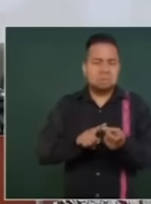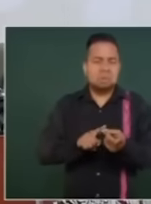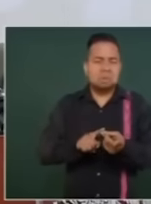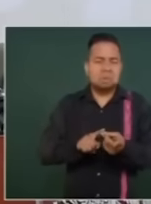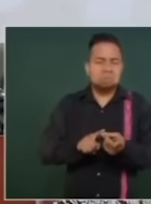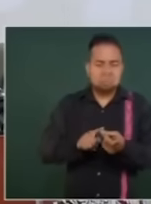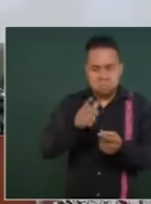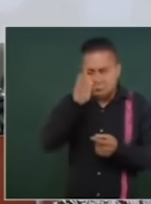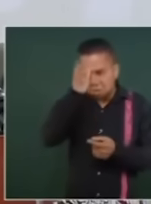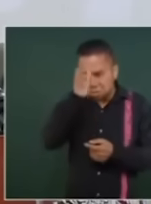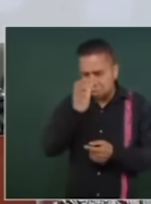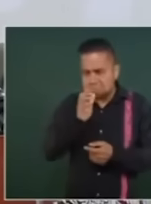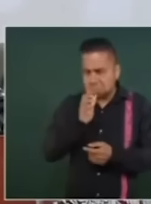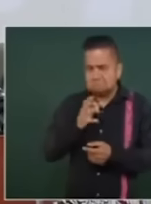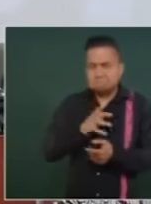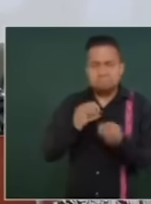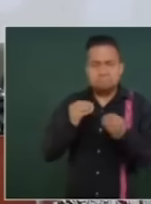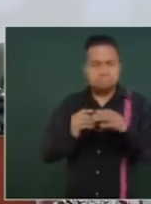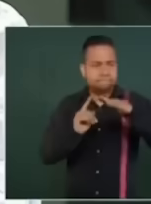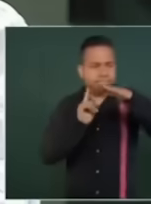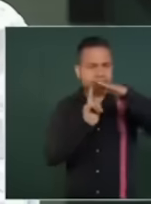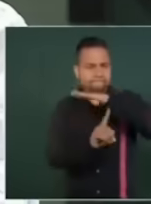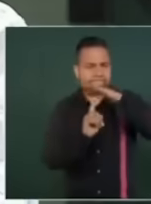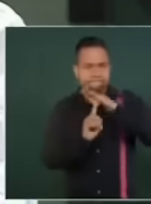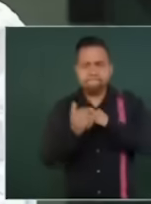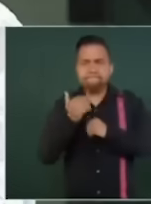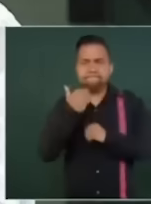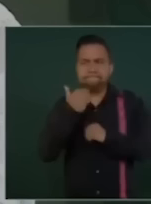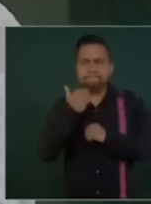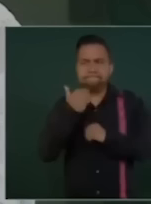hay muchos migrantes queriendo